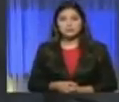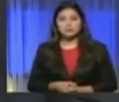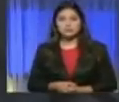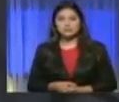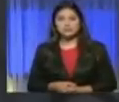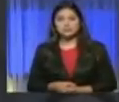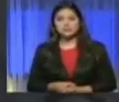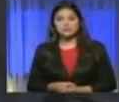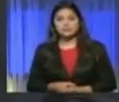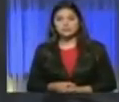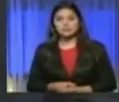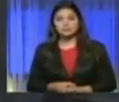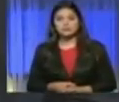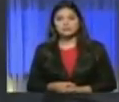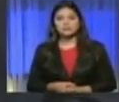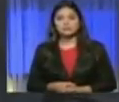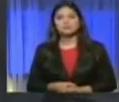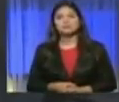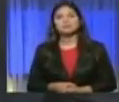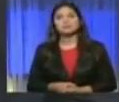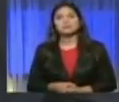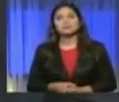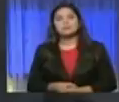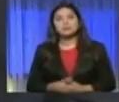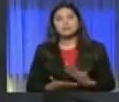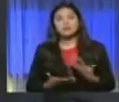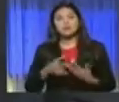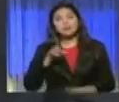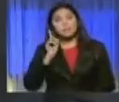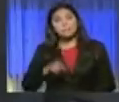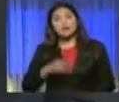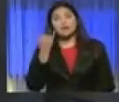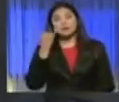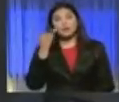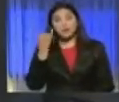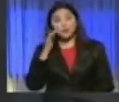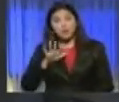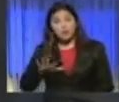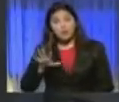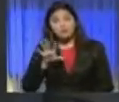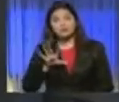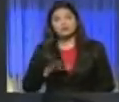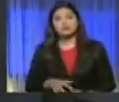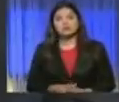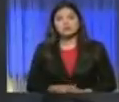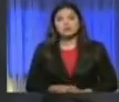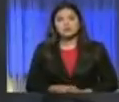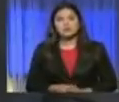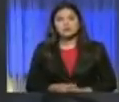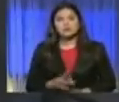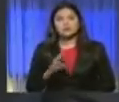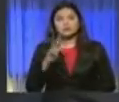guerra económica y también contra la triple alianza,